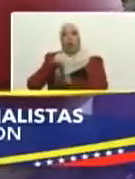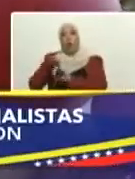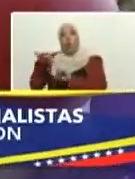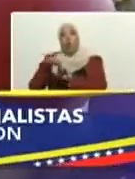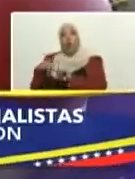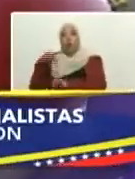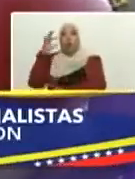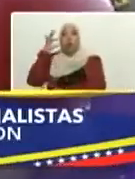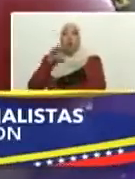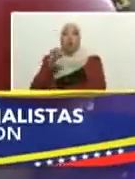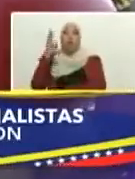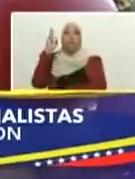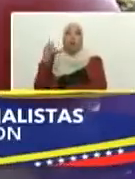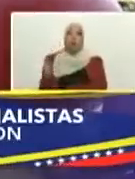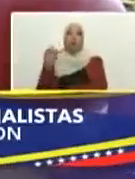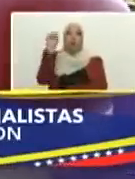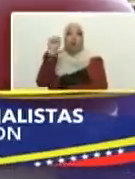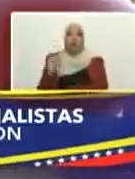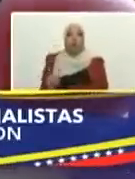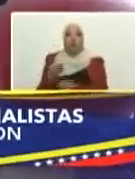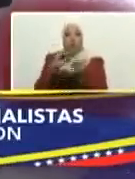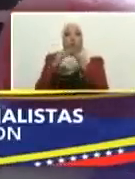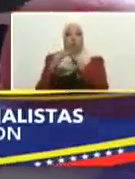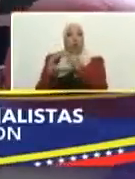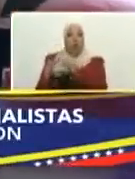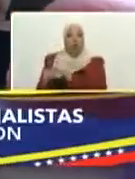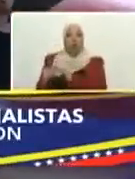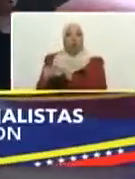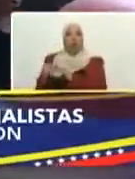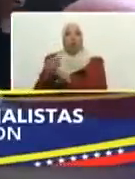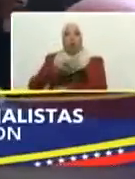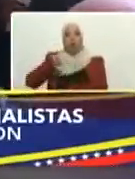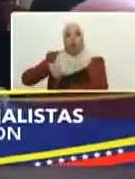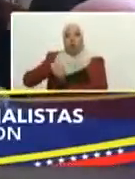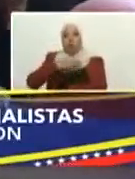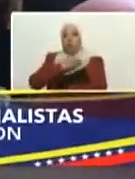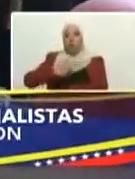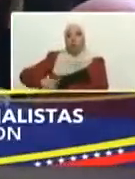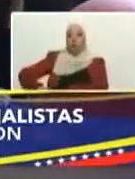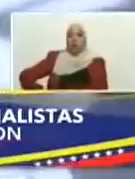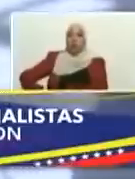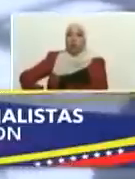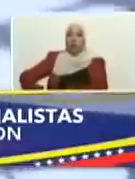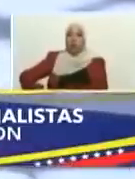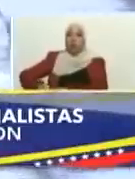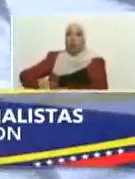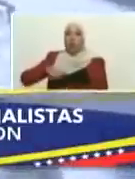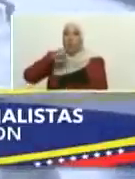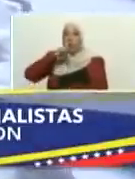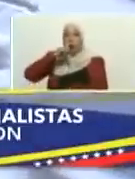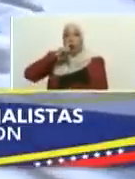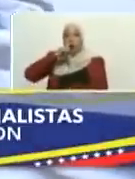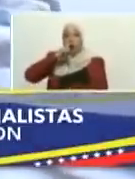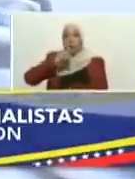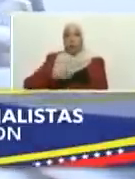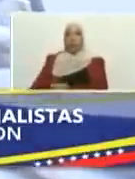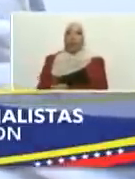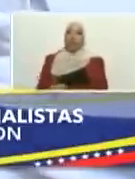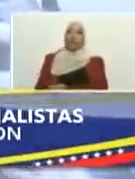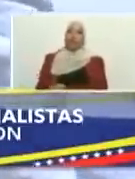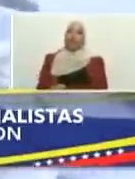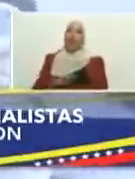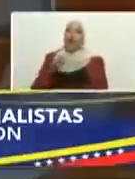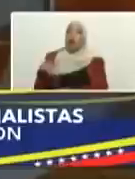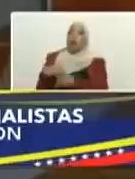parroquia Petare Sur, en la comunidad de La Suiza, nuestro presidente comandante Nicolás Maduro. Aquí